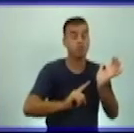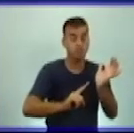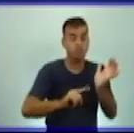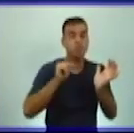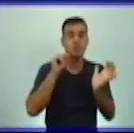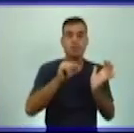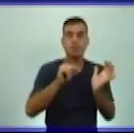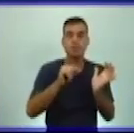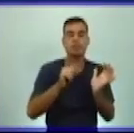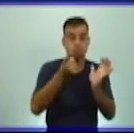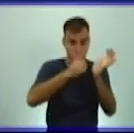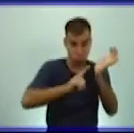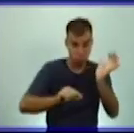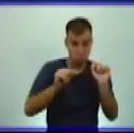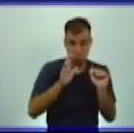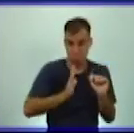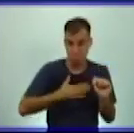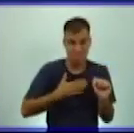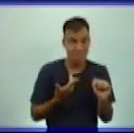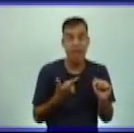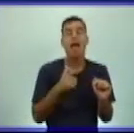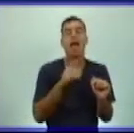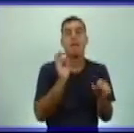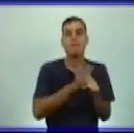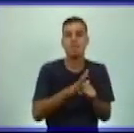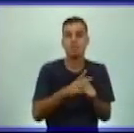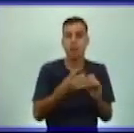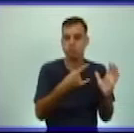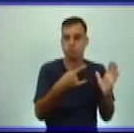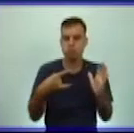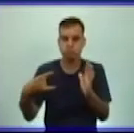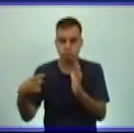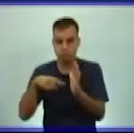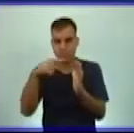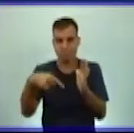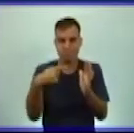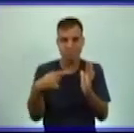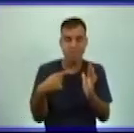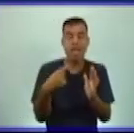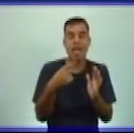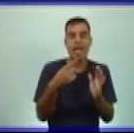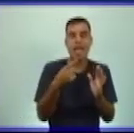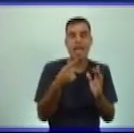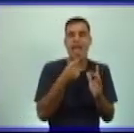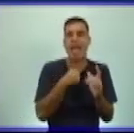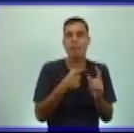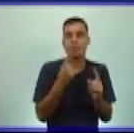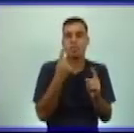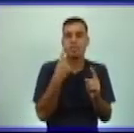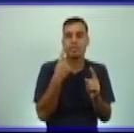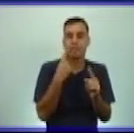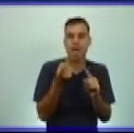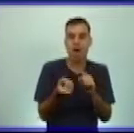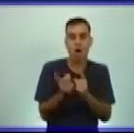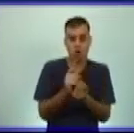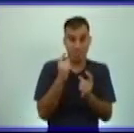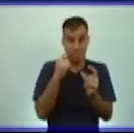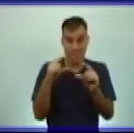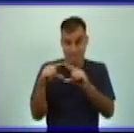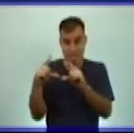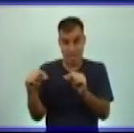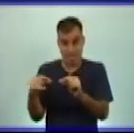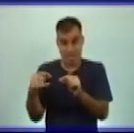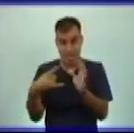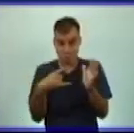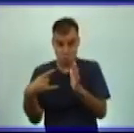el efecto de la corriente da lugar a un campo magnético que se opone a la causa que lo origina. Es lo que continuamente repetimos